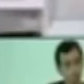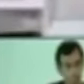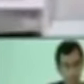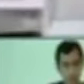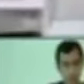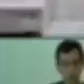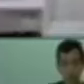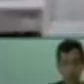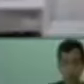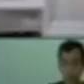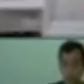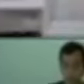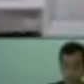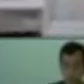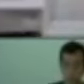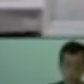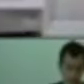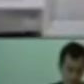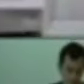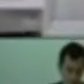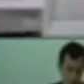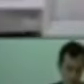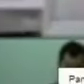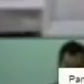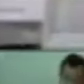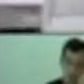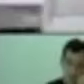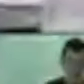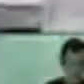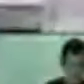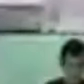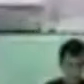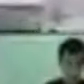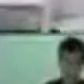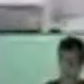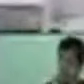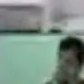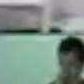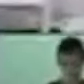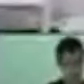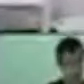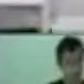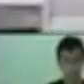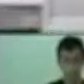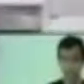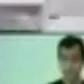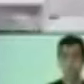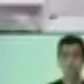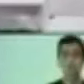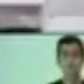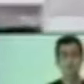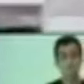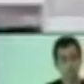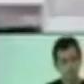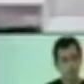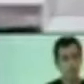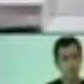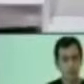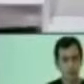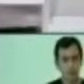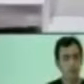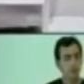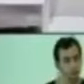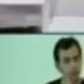uso de apuntadores, aparatos electrónicos tales como celulares o tablets. Y se le solicita poner en silencio